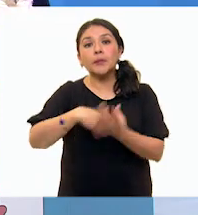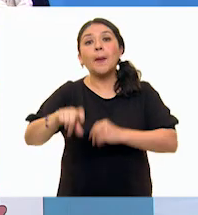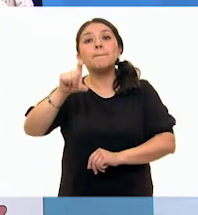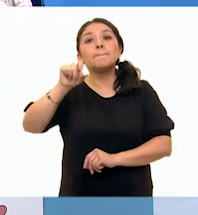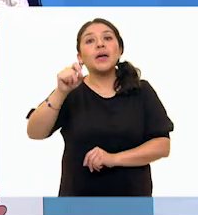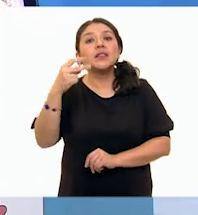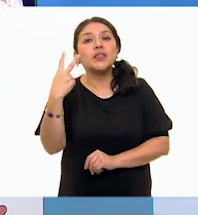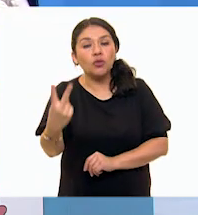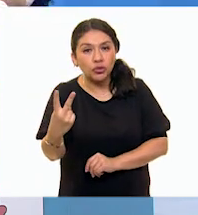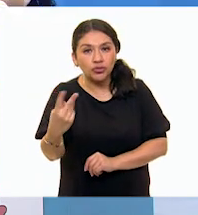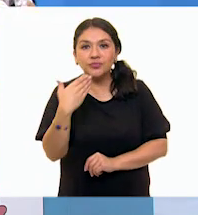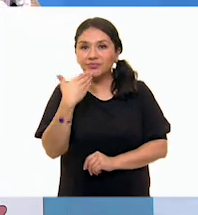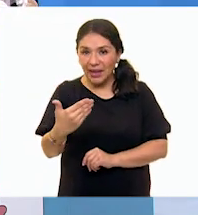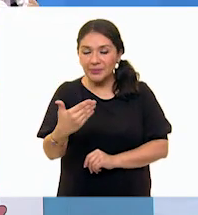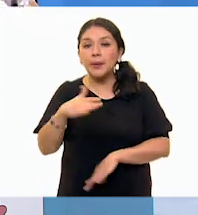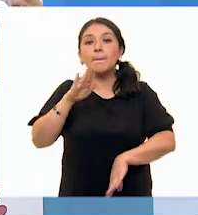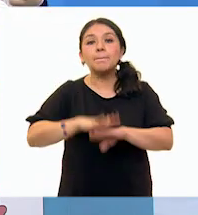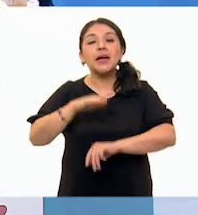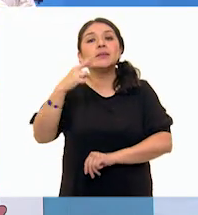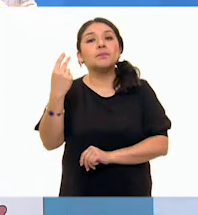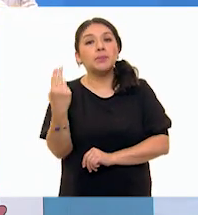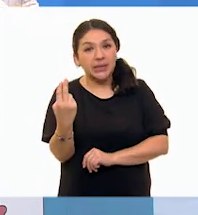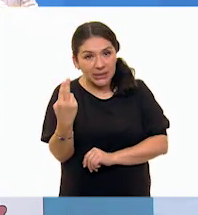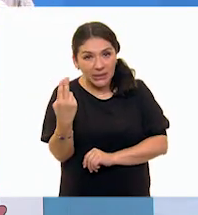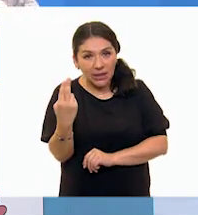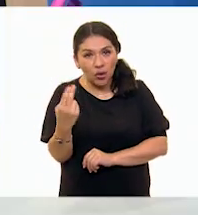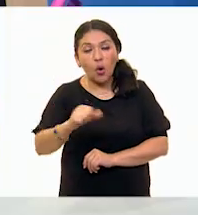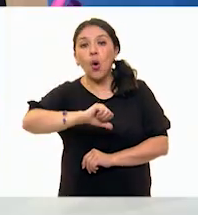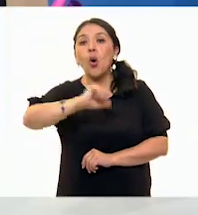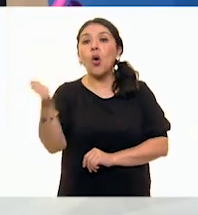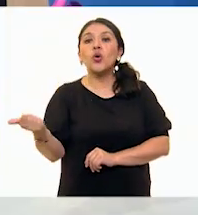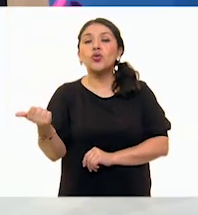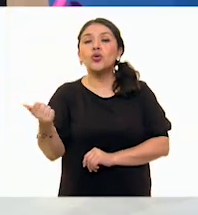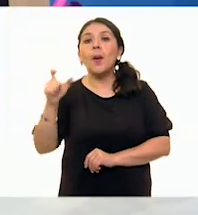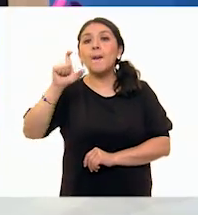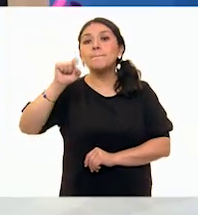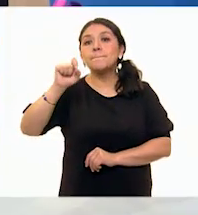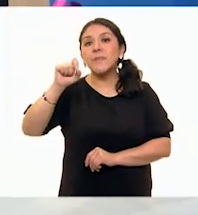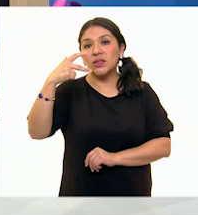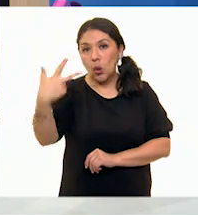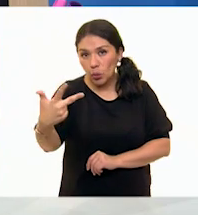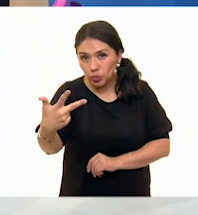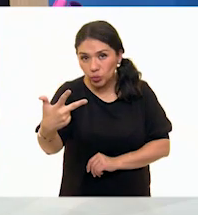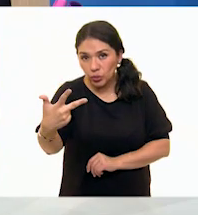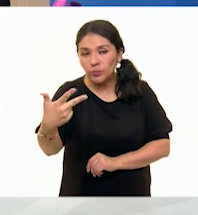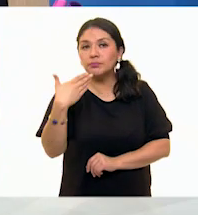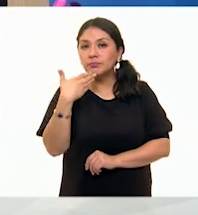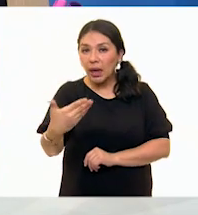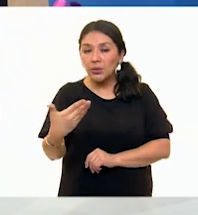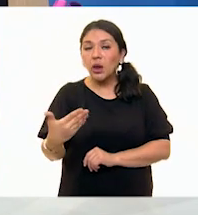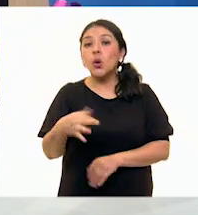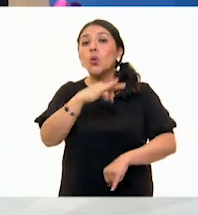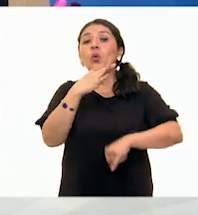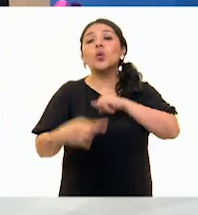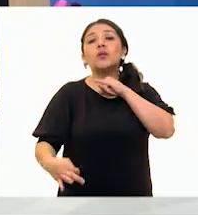22. 22. 25. 25. 28. 28.